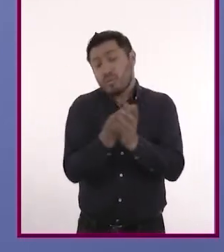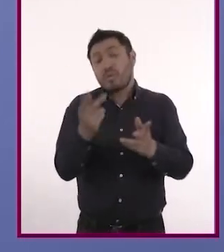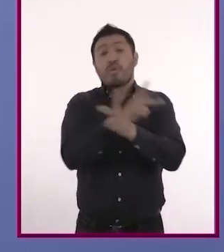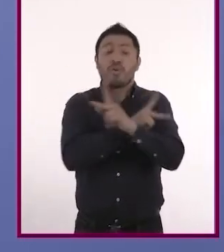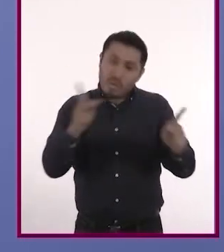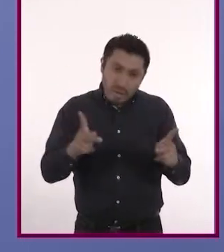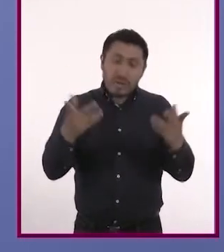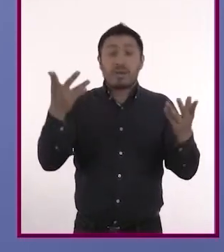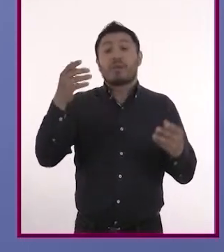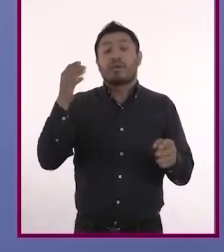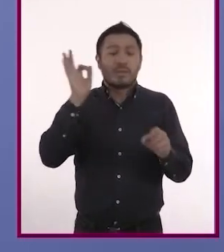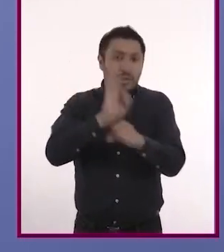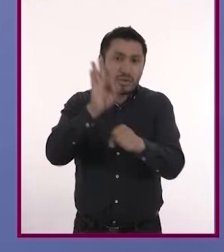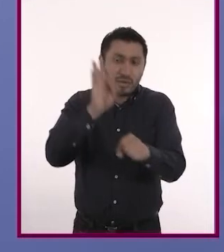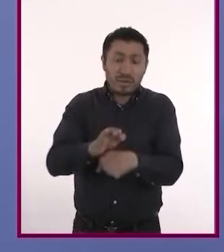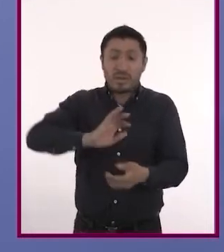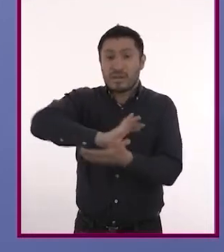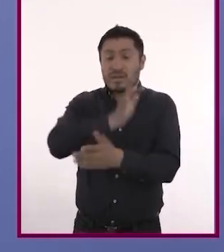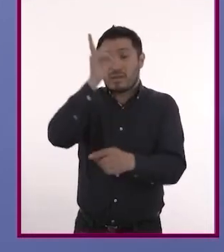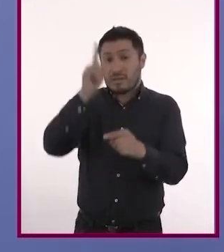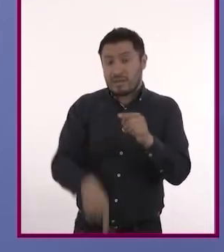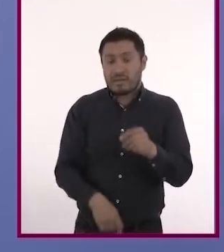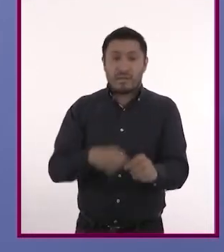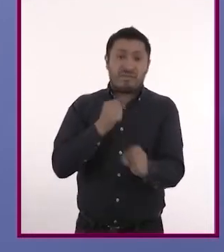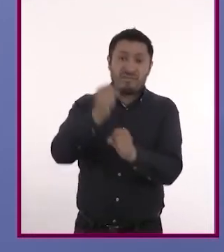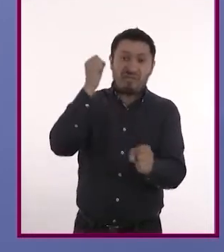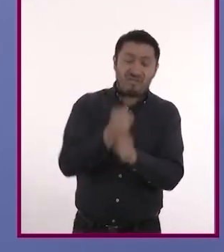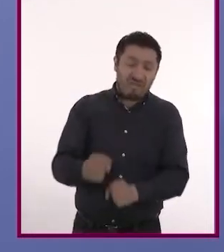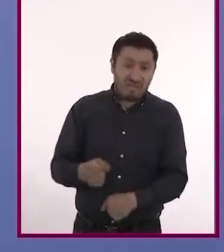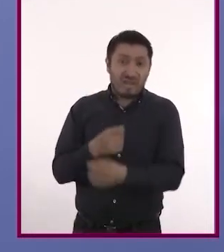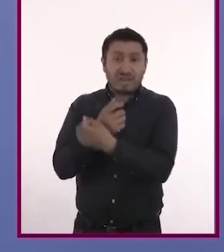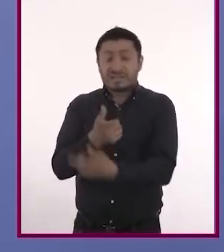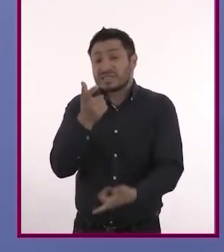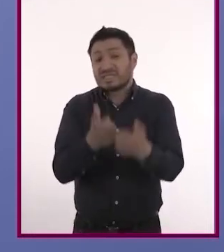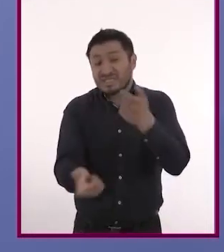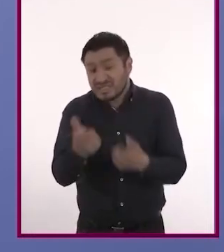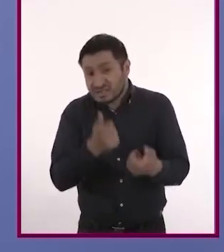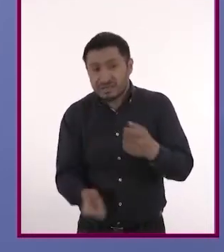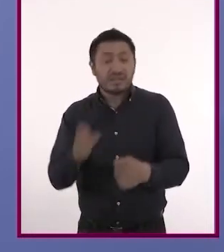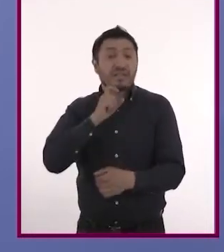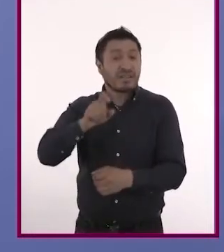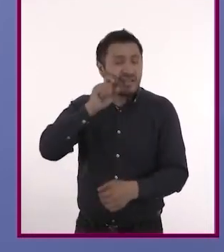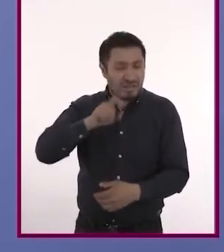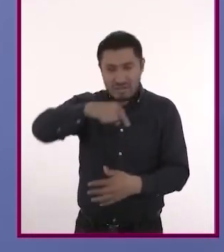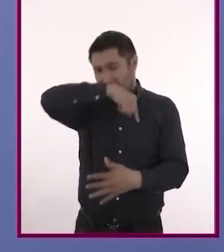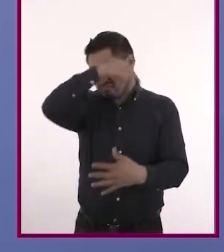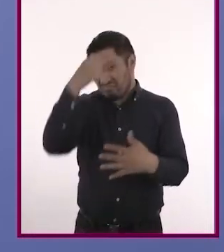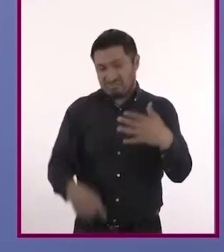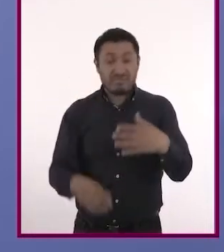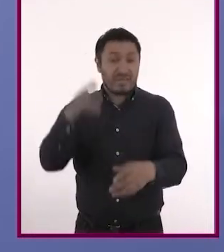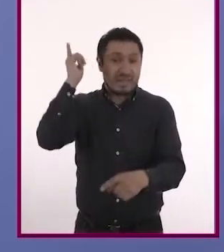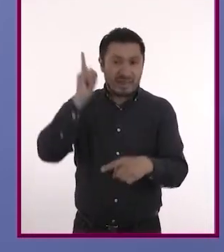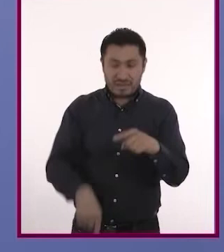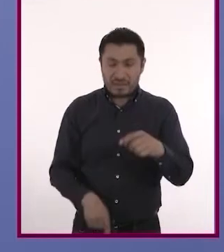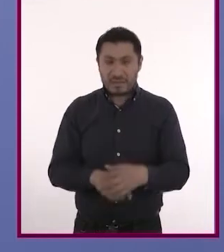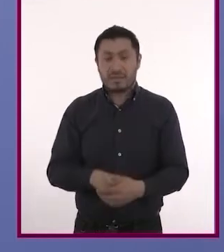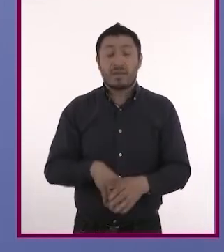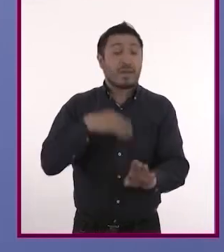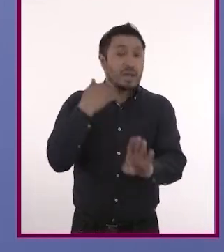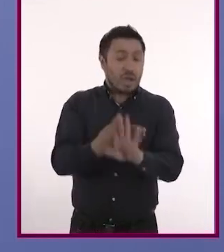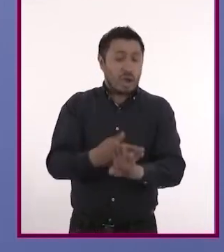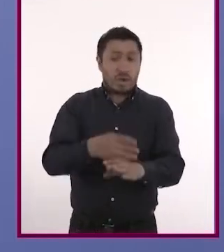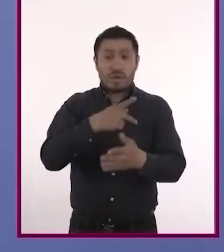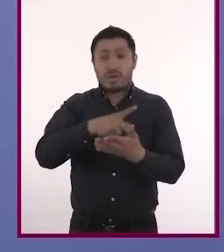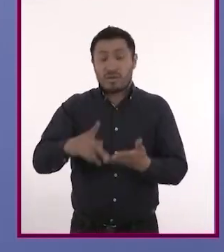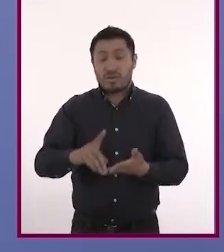y las protege contra la discriminación, maltrato, explotación económica, sexual o de cualquier otra índole que atente contra